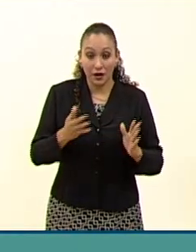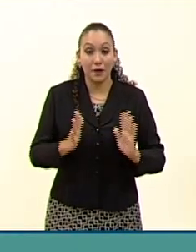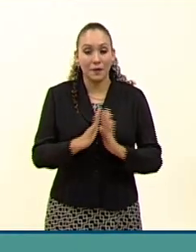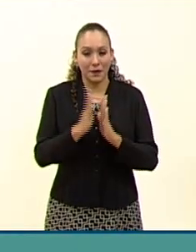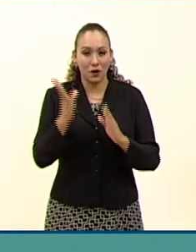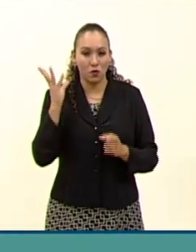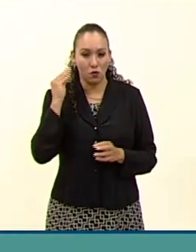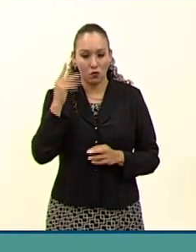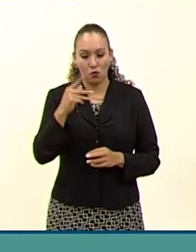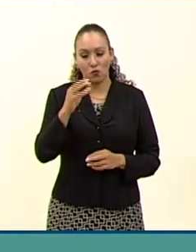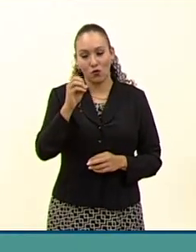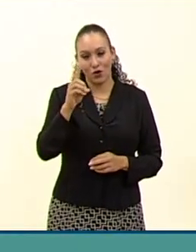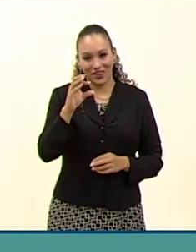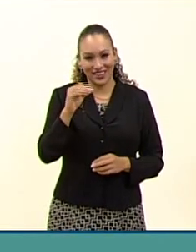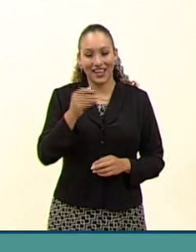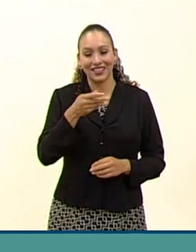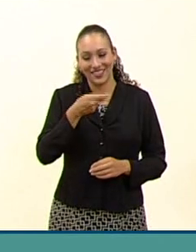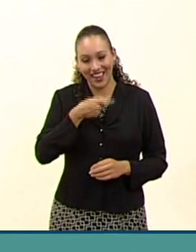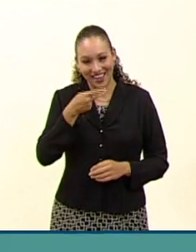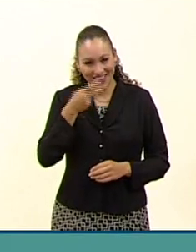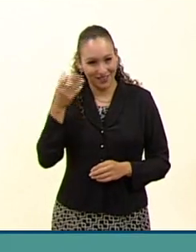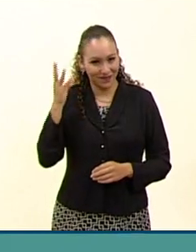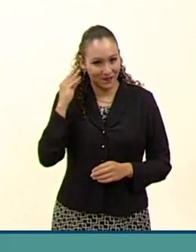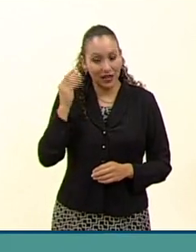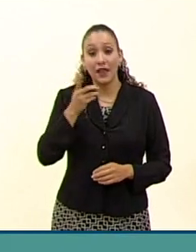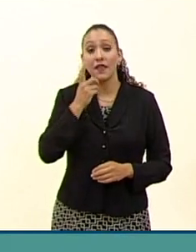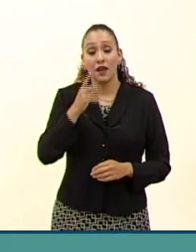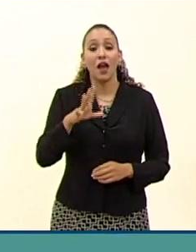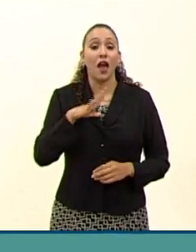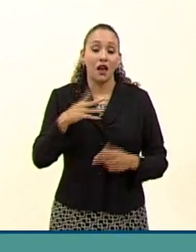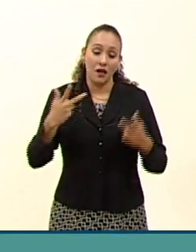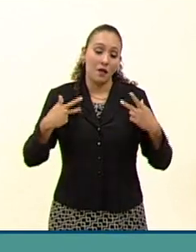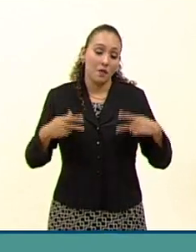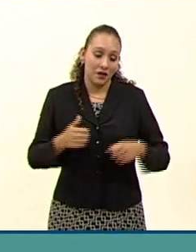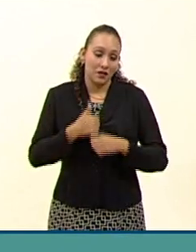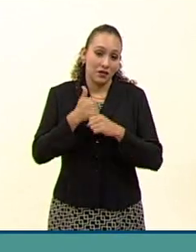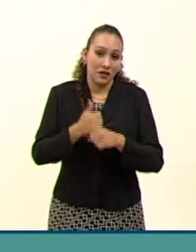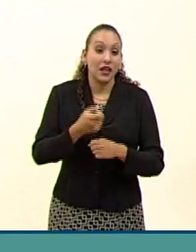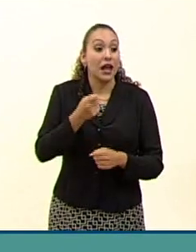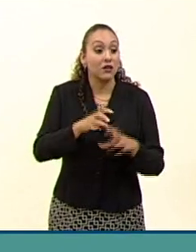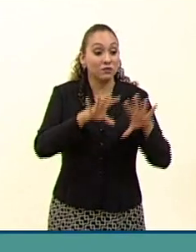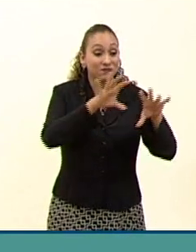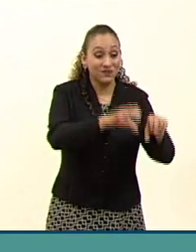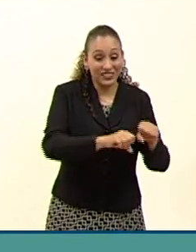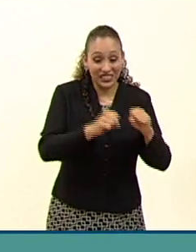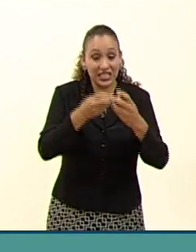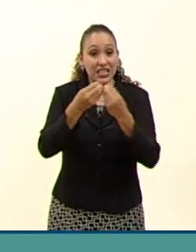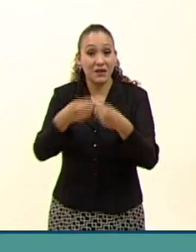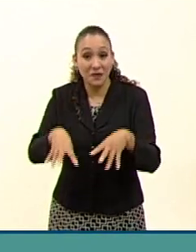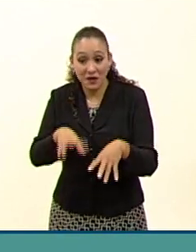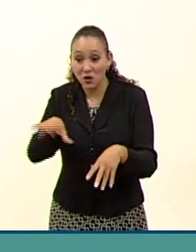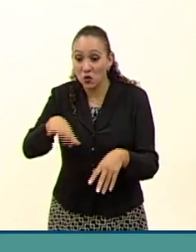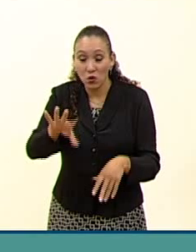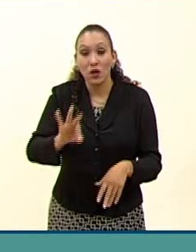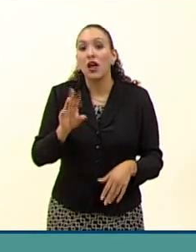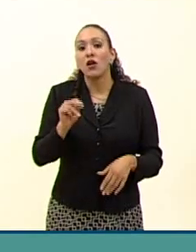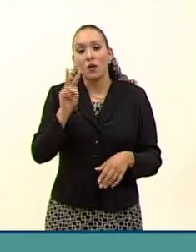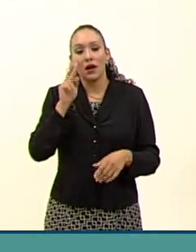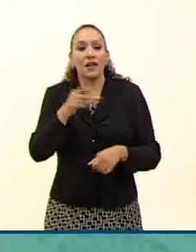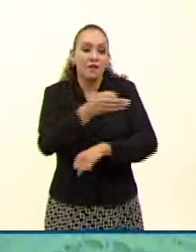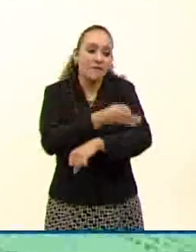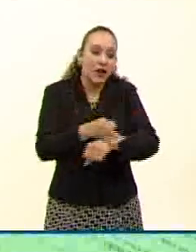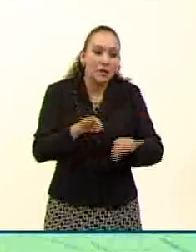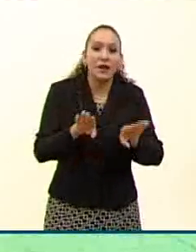podcast Reflexiones del Consejo, señaló que las víctimas de desaparición forzada no deben ser revictimizadas ni sus